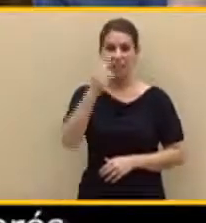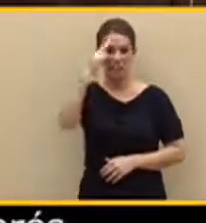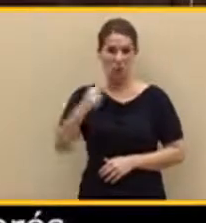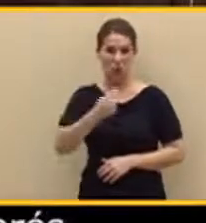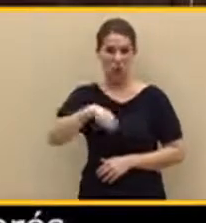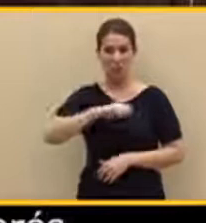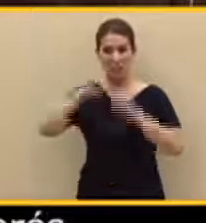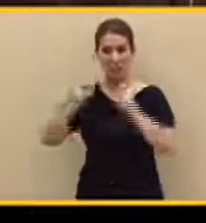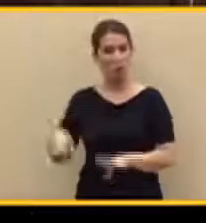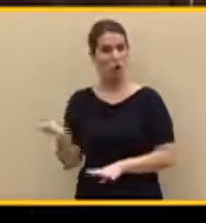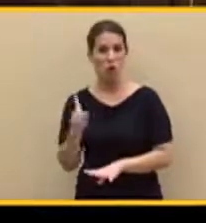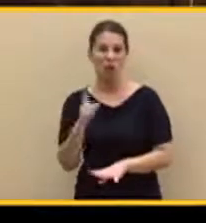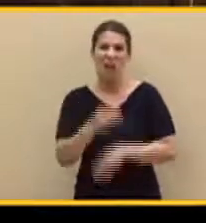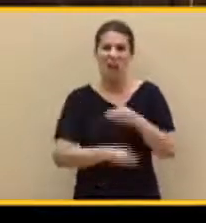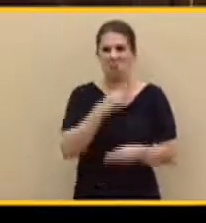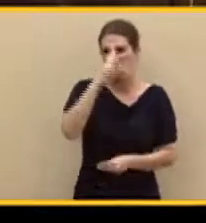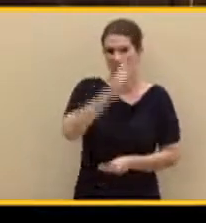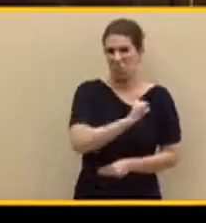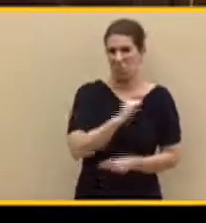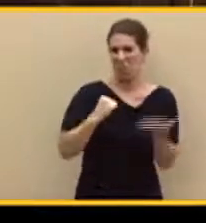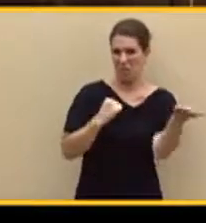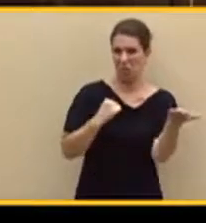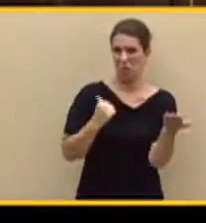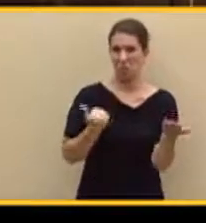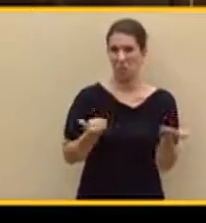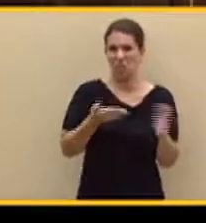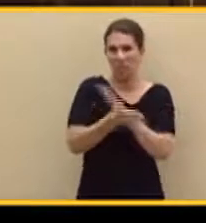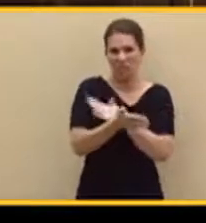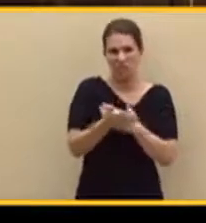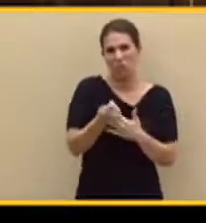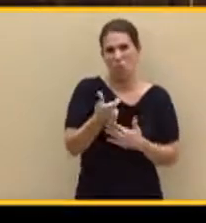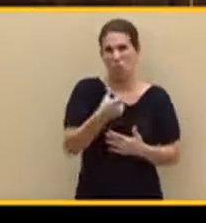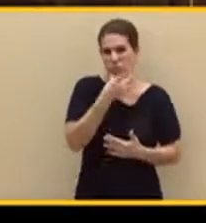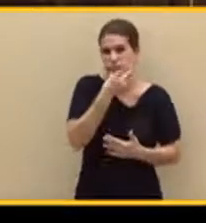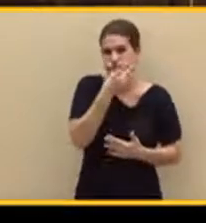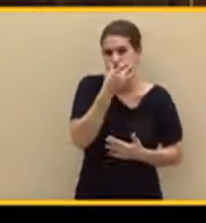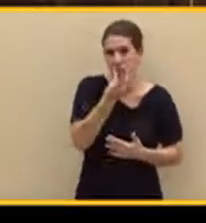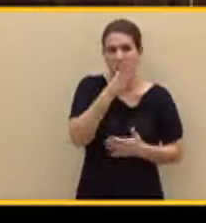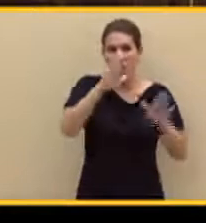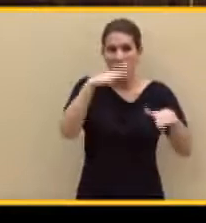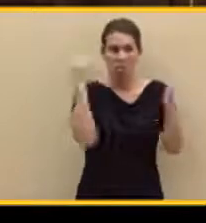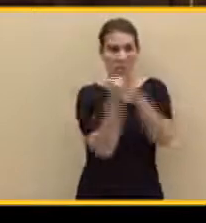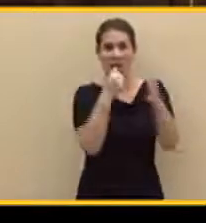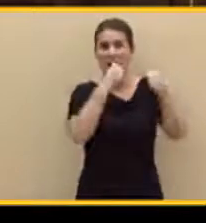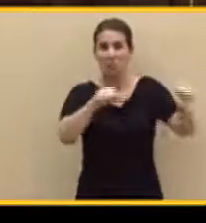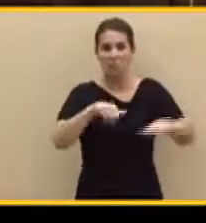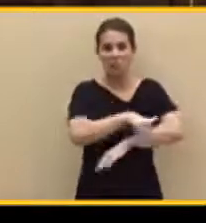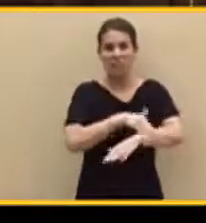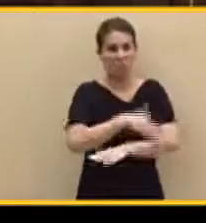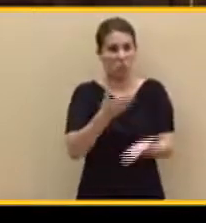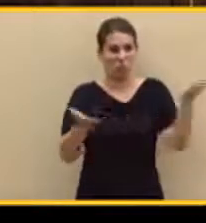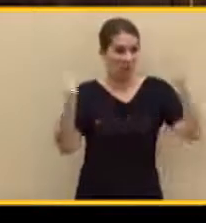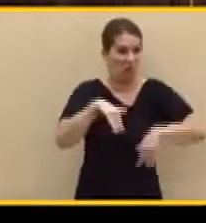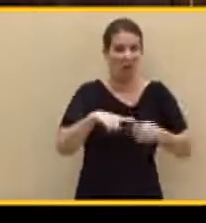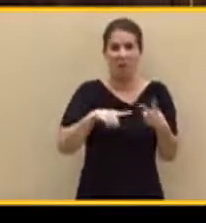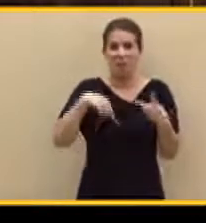usted mismo. Ahórrese y ahórrenos este bochorno que le va a hacer ser recordado como el ministro de la Injusticia y el ministro que